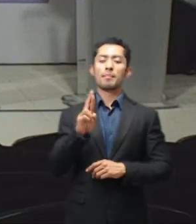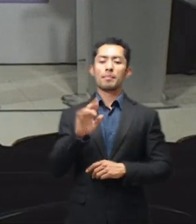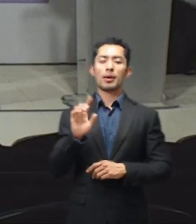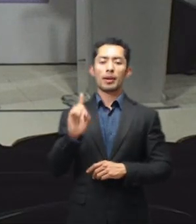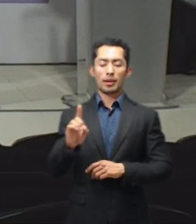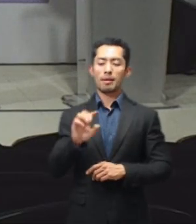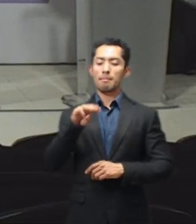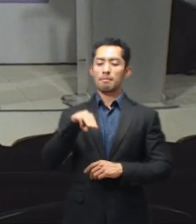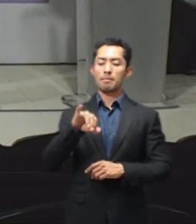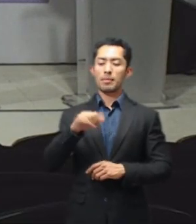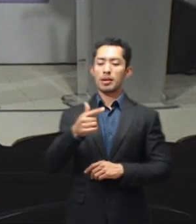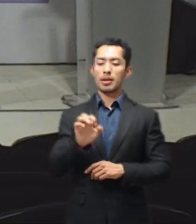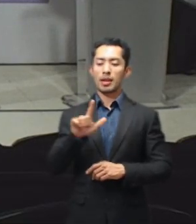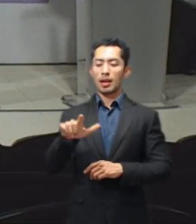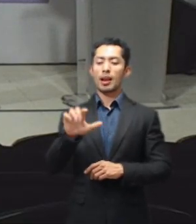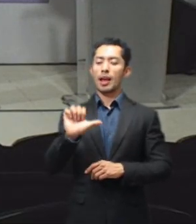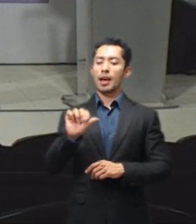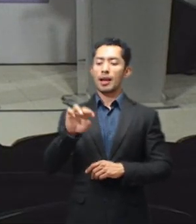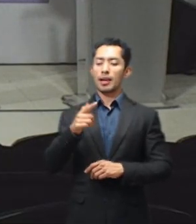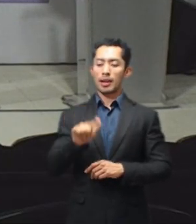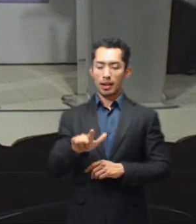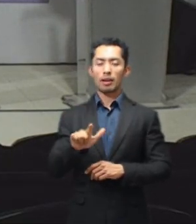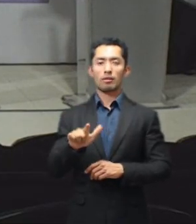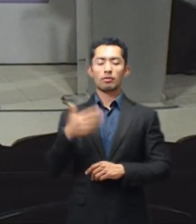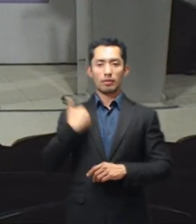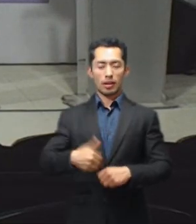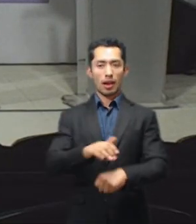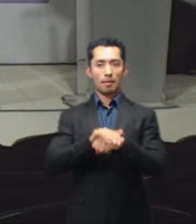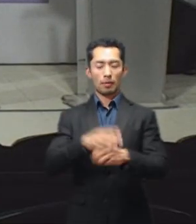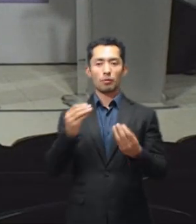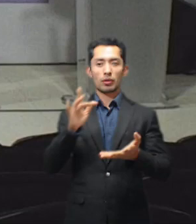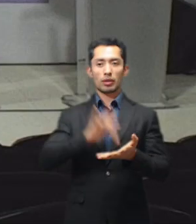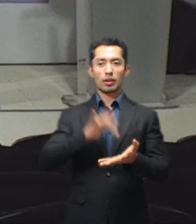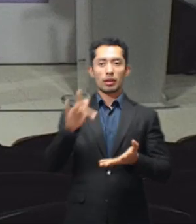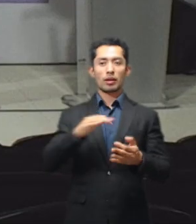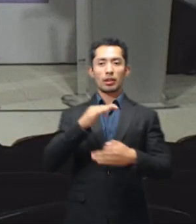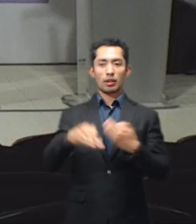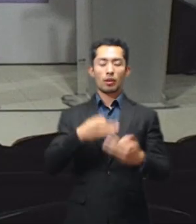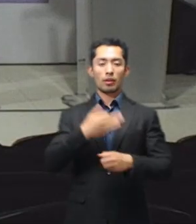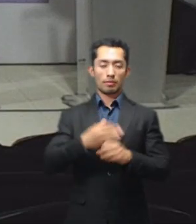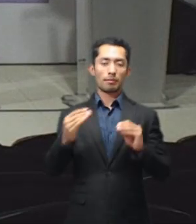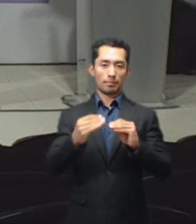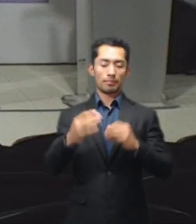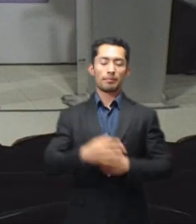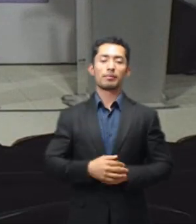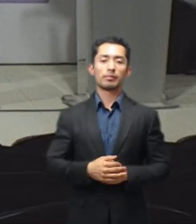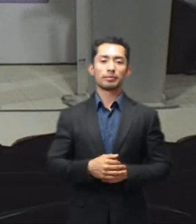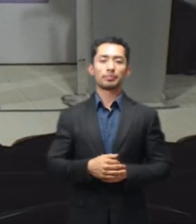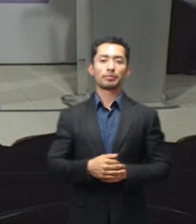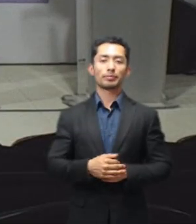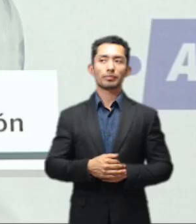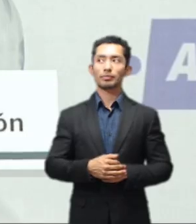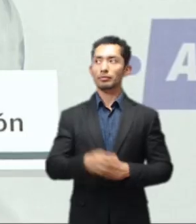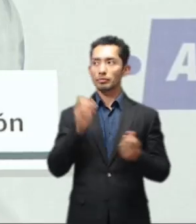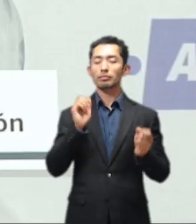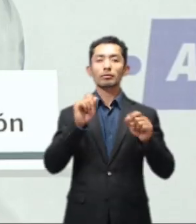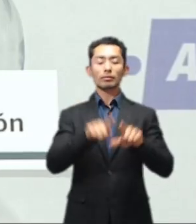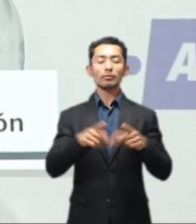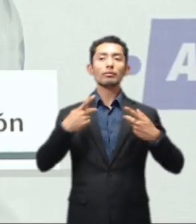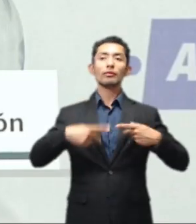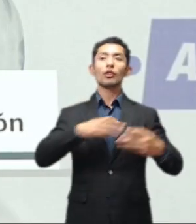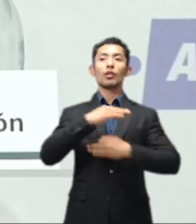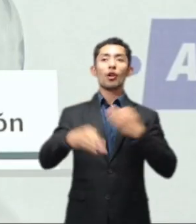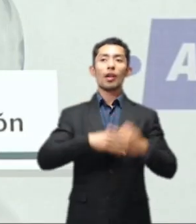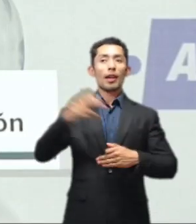democrática Miguel Ángel Montiel Ibarra su servidor y amigo Muchísimas gracias por este espacio así como a toda la